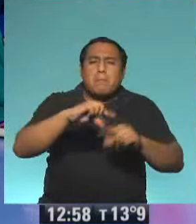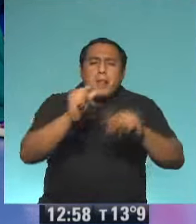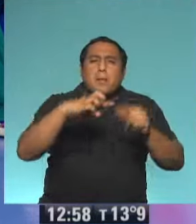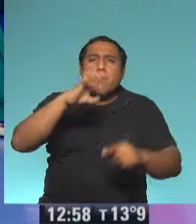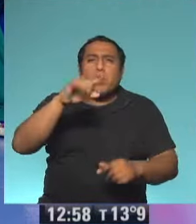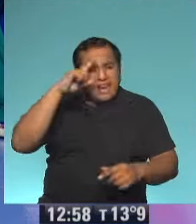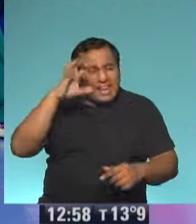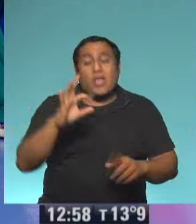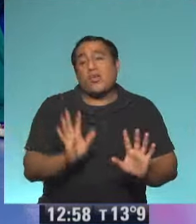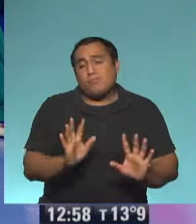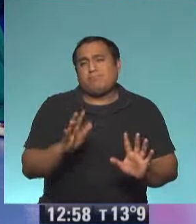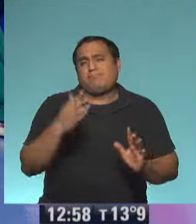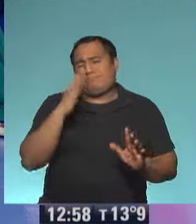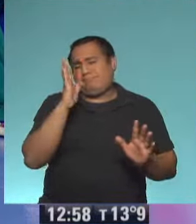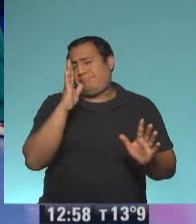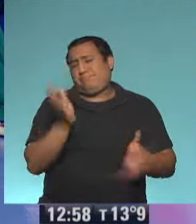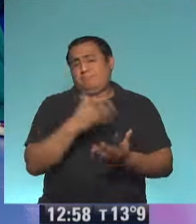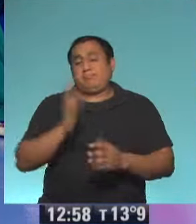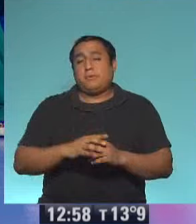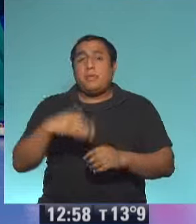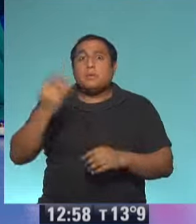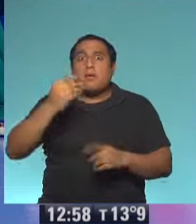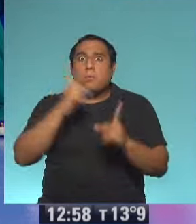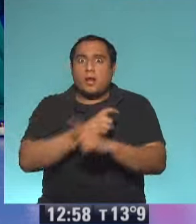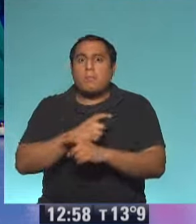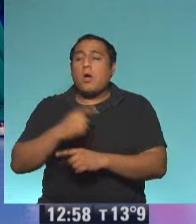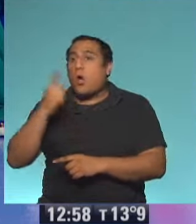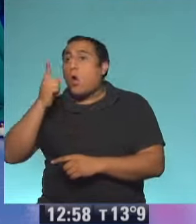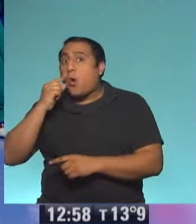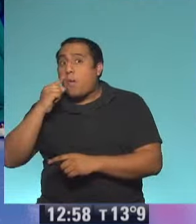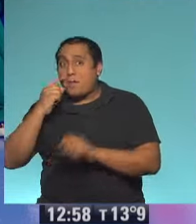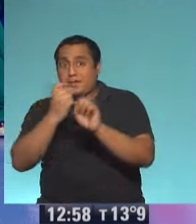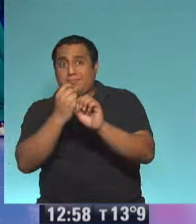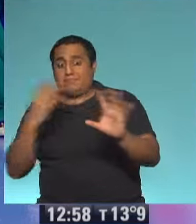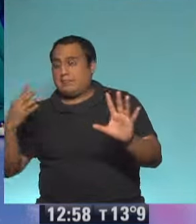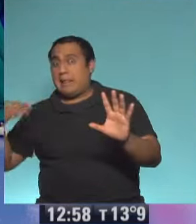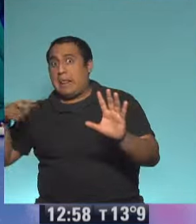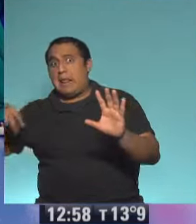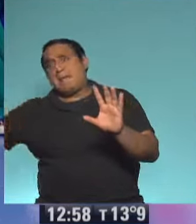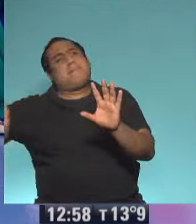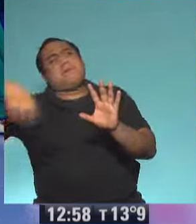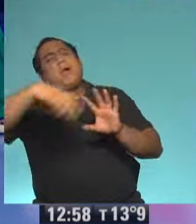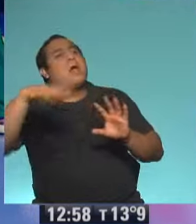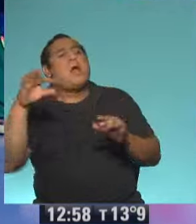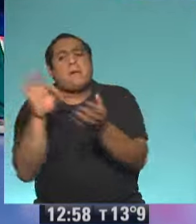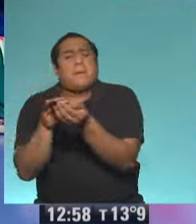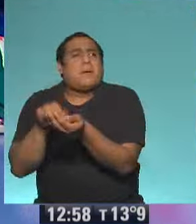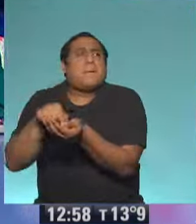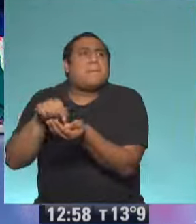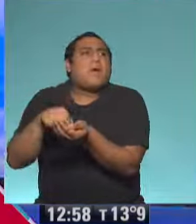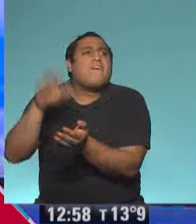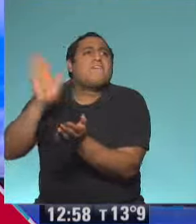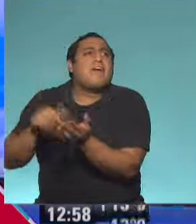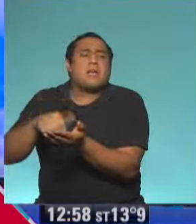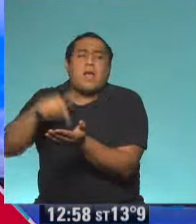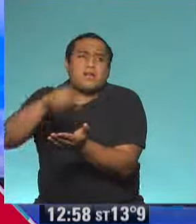presentó un sábado. Llegó un hombre muy apurado que pretendió esquivar la cola, explicando que su mascota merecía atención especial porque era blanca.